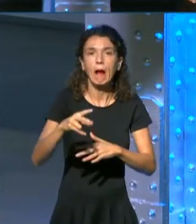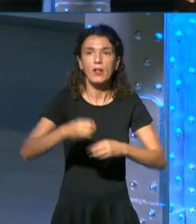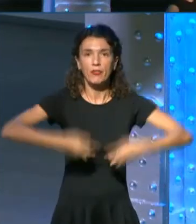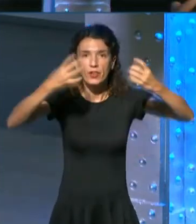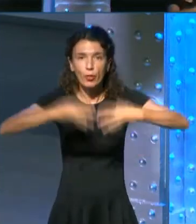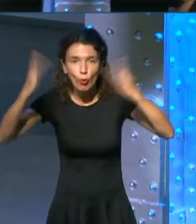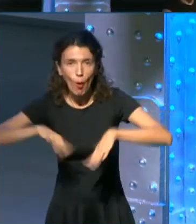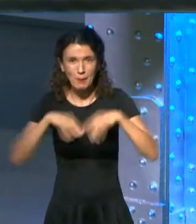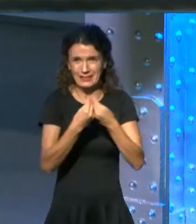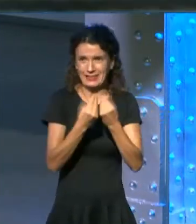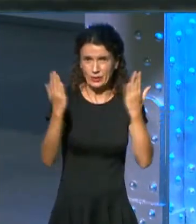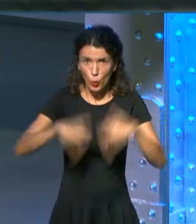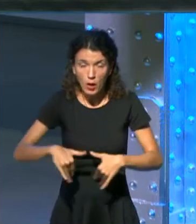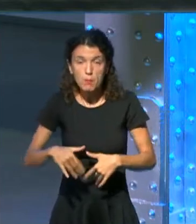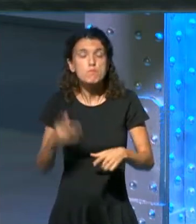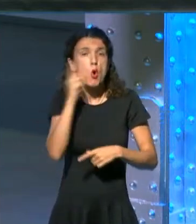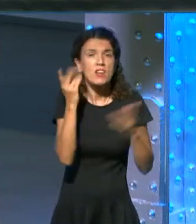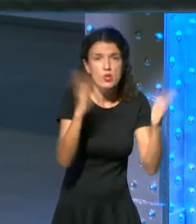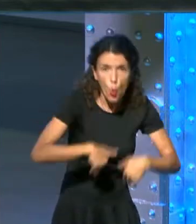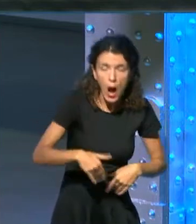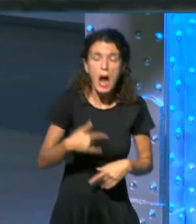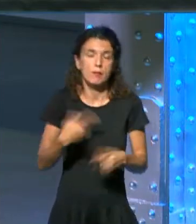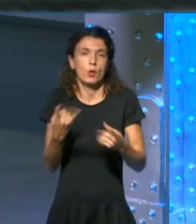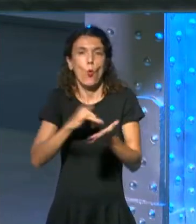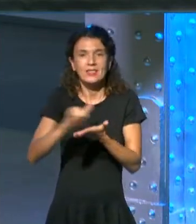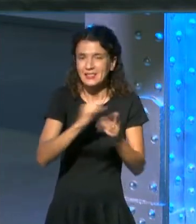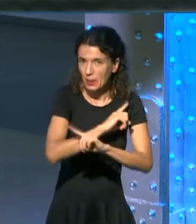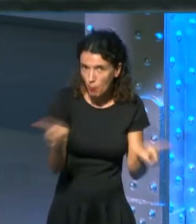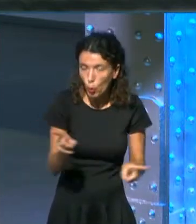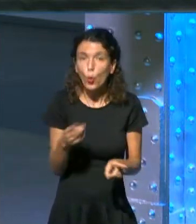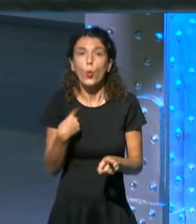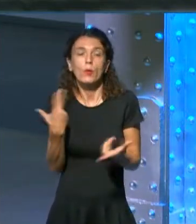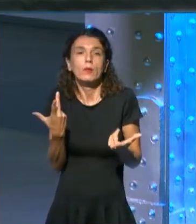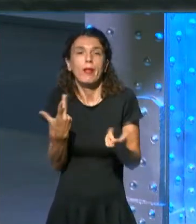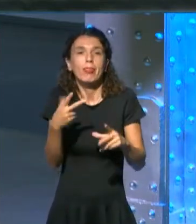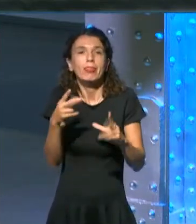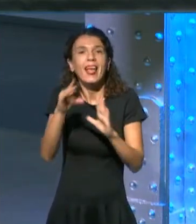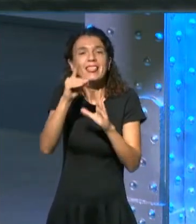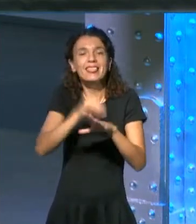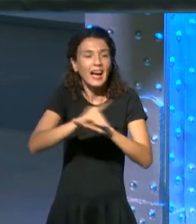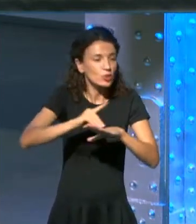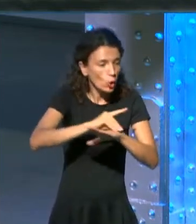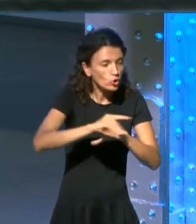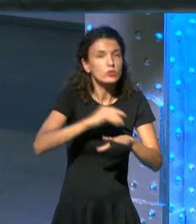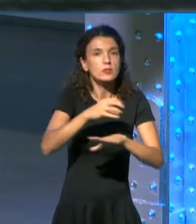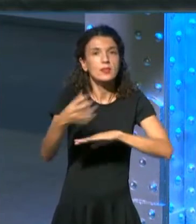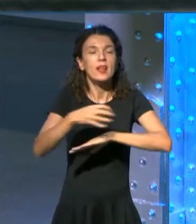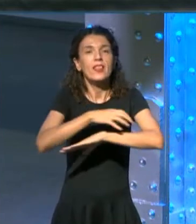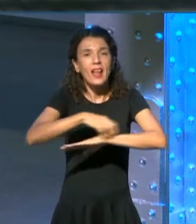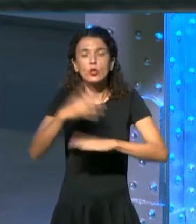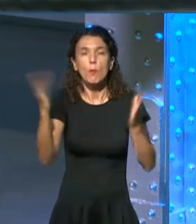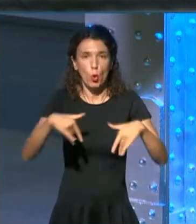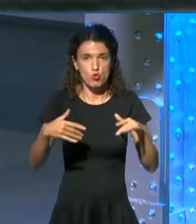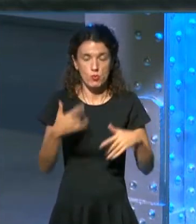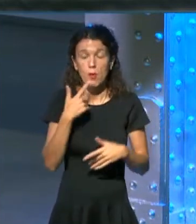estaban masificadas. Bueno, pero no tenían ni móviles, no tenían el WhatsApp y no tenían vídeos de gatos. Estaban objetivamente más atrasados que nosotros. ¿Qué tipo